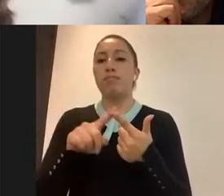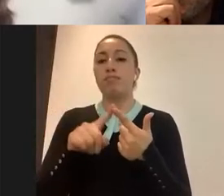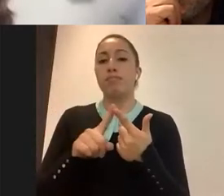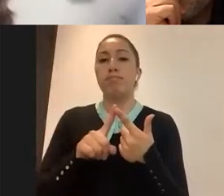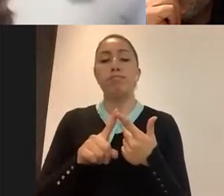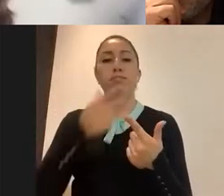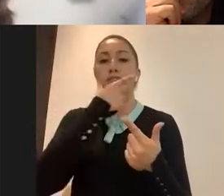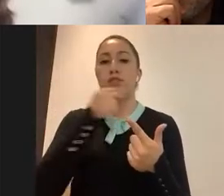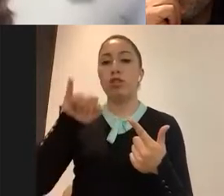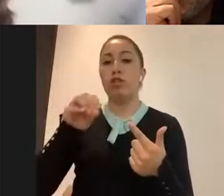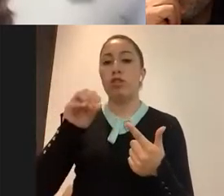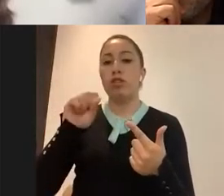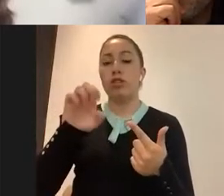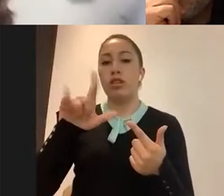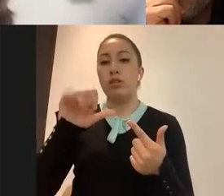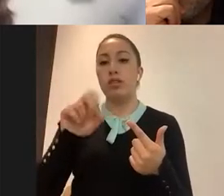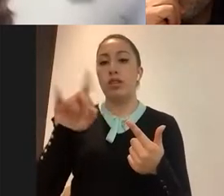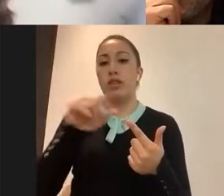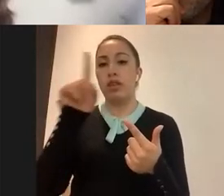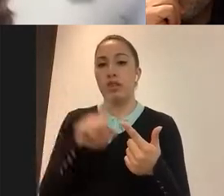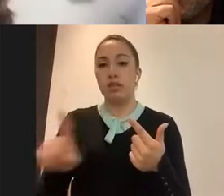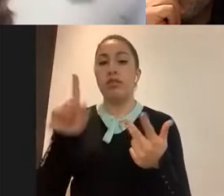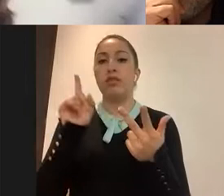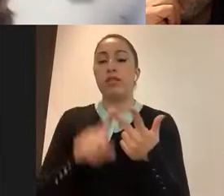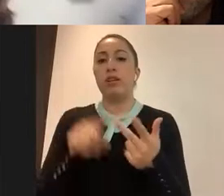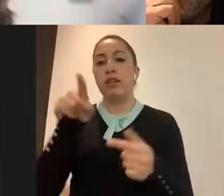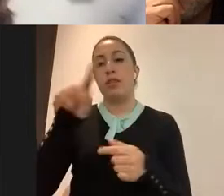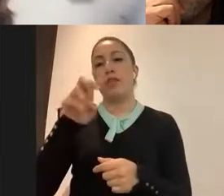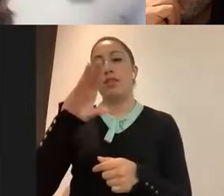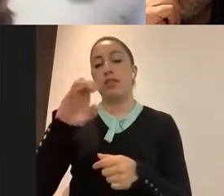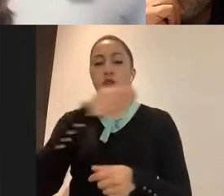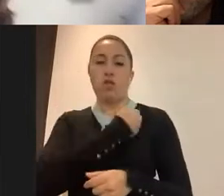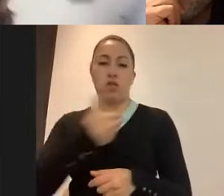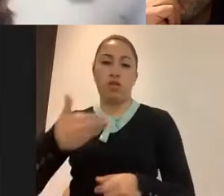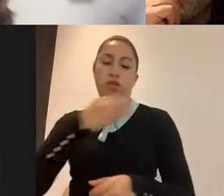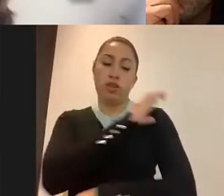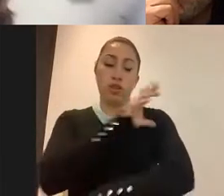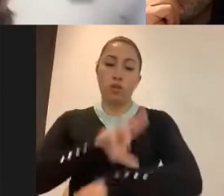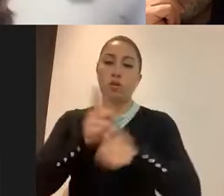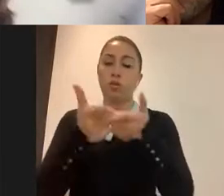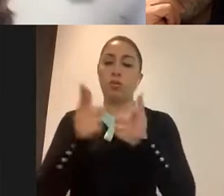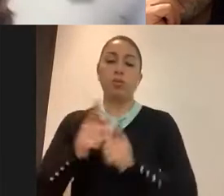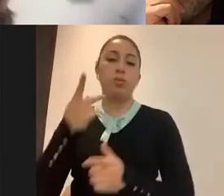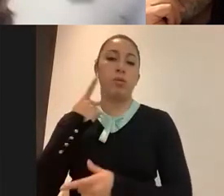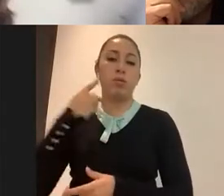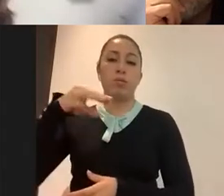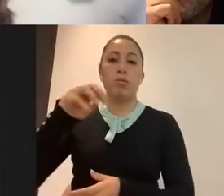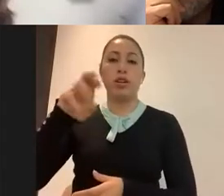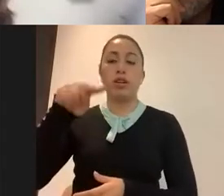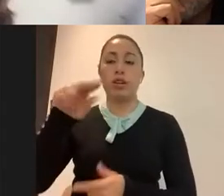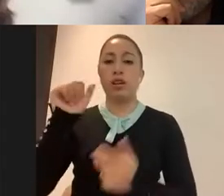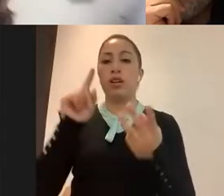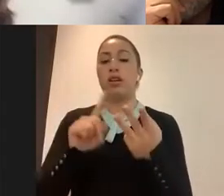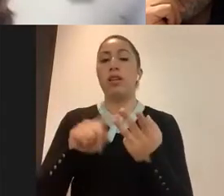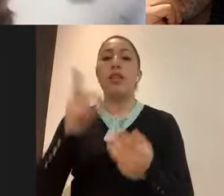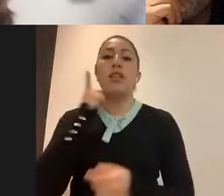diputado José Luis Rodríguez Díaz de León, vicecoordinador del Grupo Parlamentario de Morena, el diputado Víctor Hugo Lugo Román, presidente de la